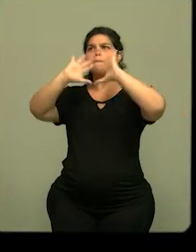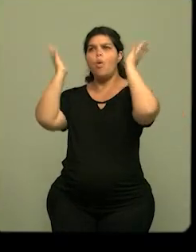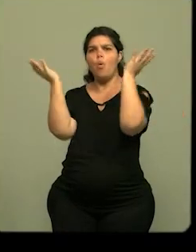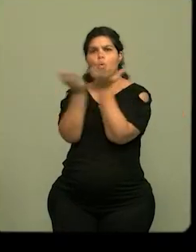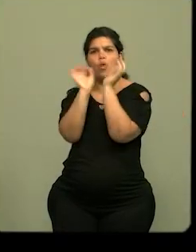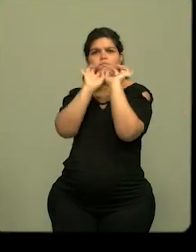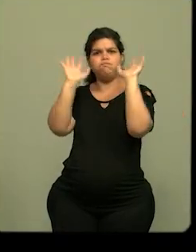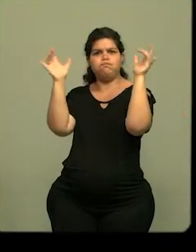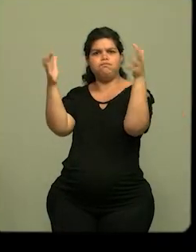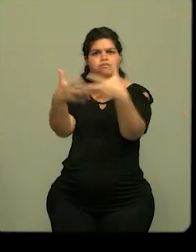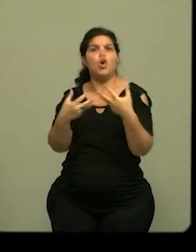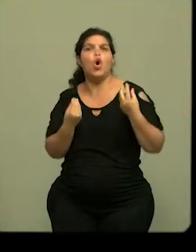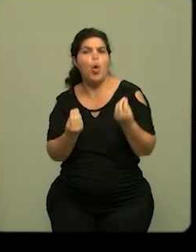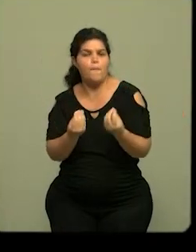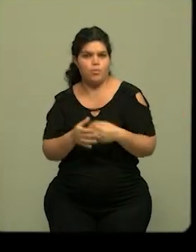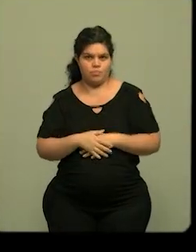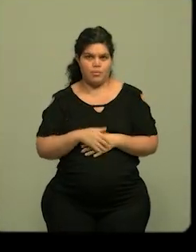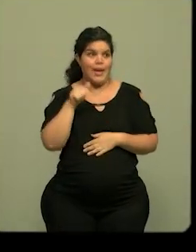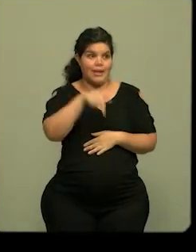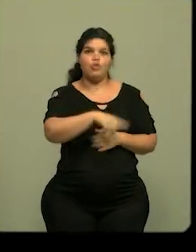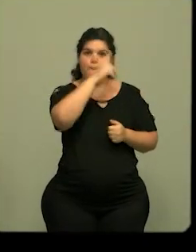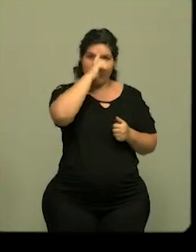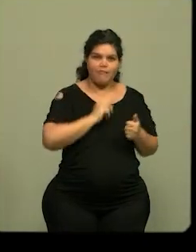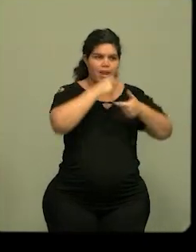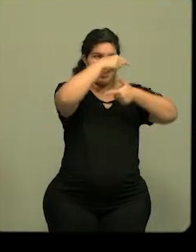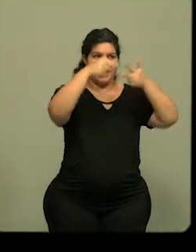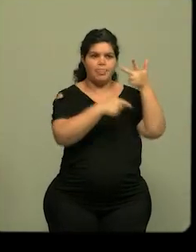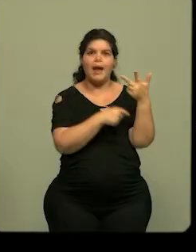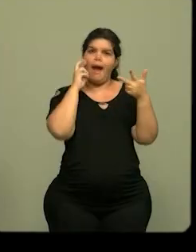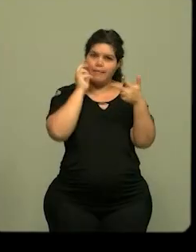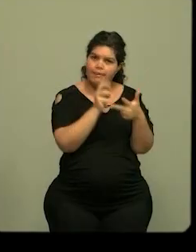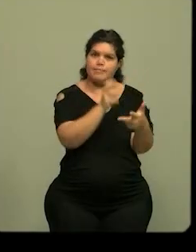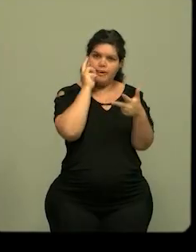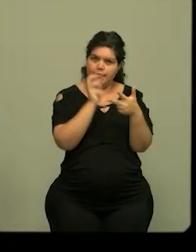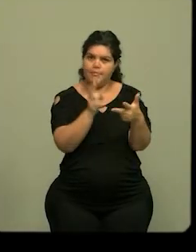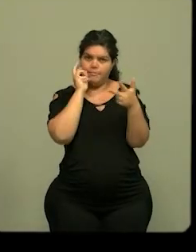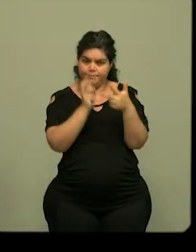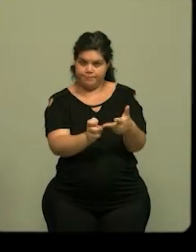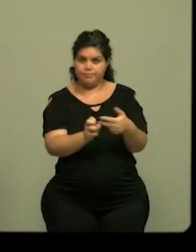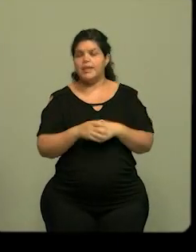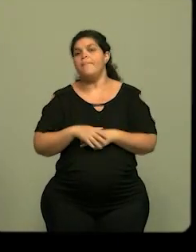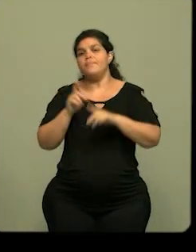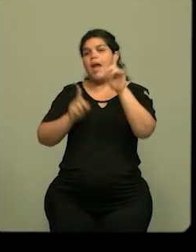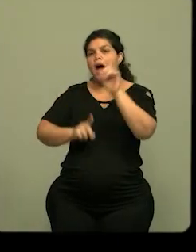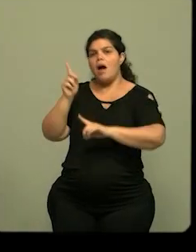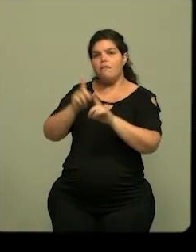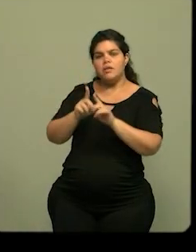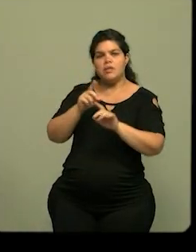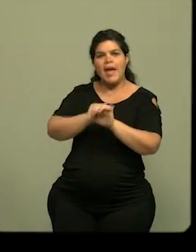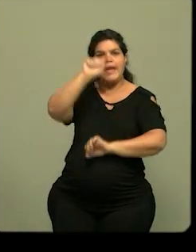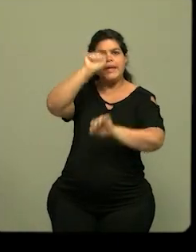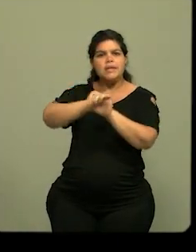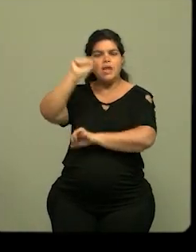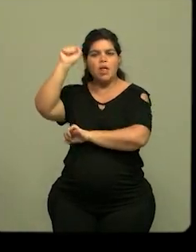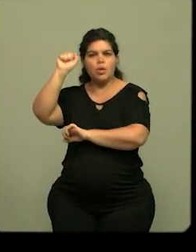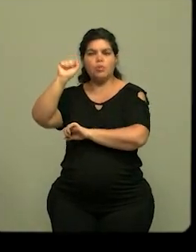tal vez ese posgrado lo vas a decir hacerlo también en otra parte del mundo. Exactamente. Claro, O porque tenemos egresados que, por ejemplo, vienen de otra parte del mundo. vienen de otra